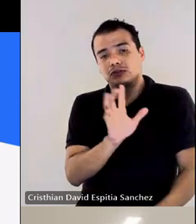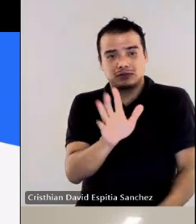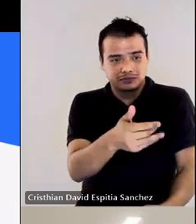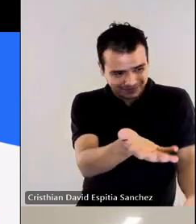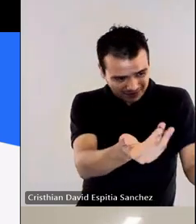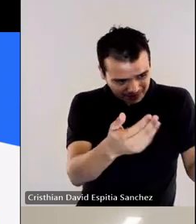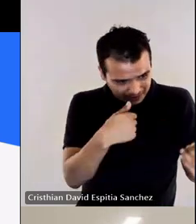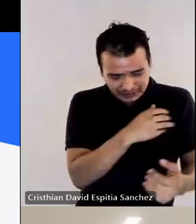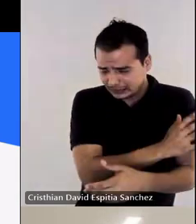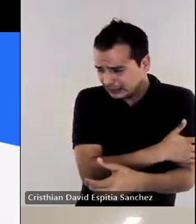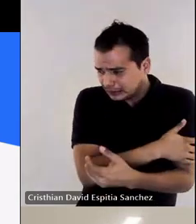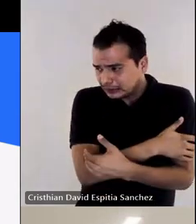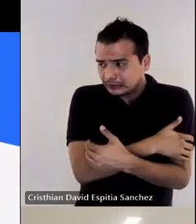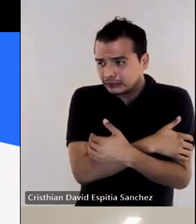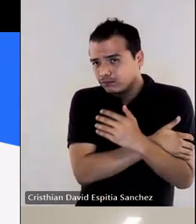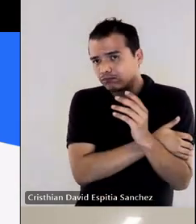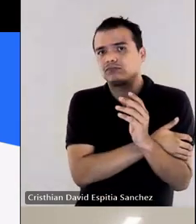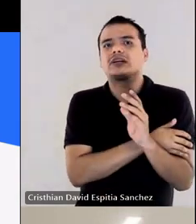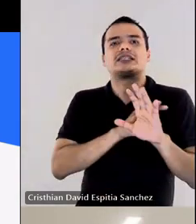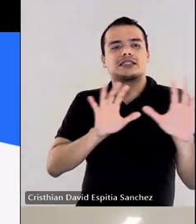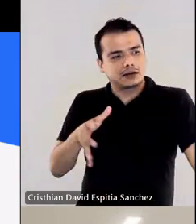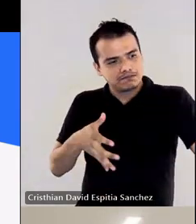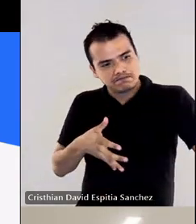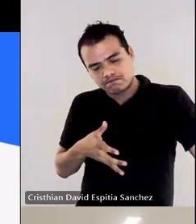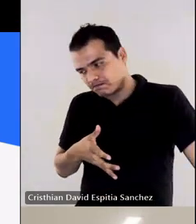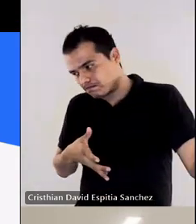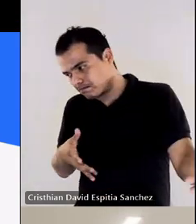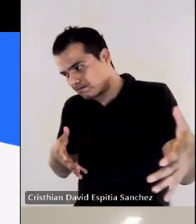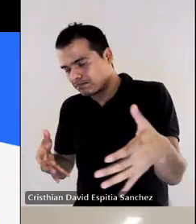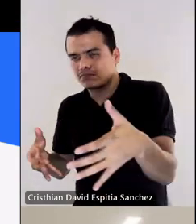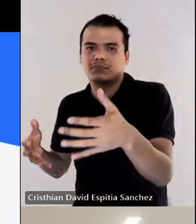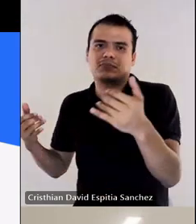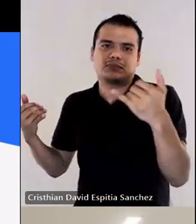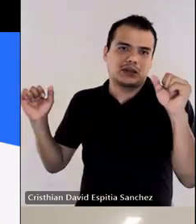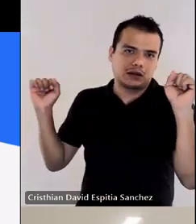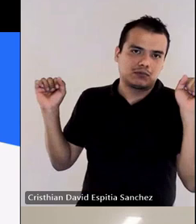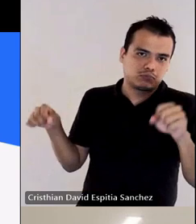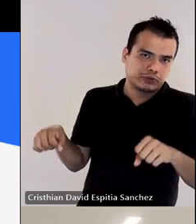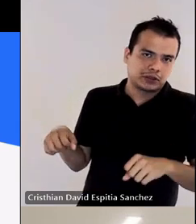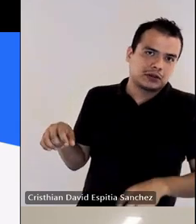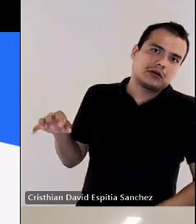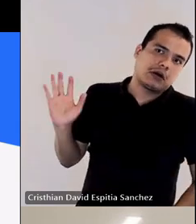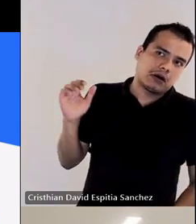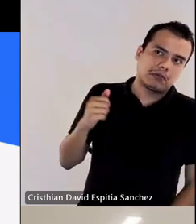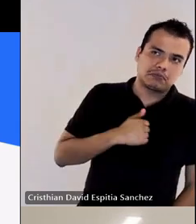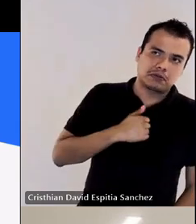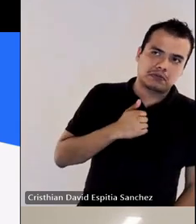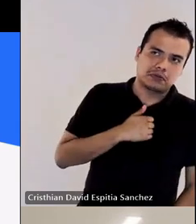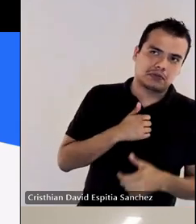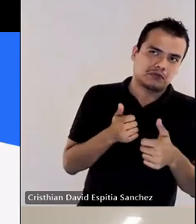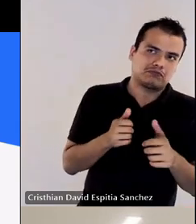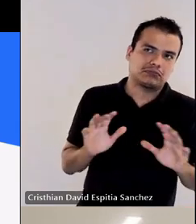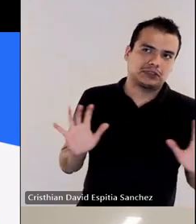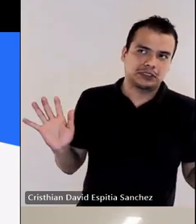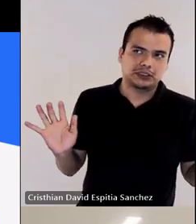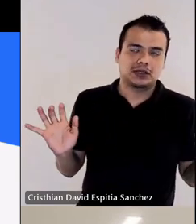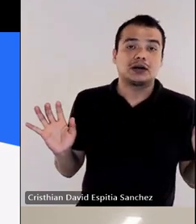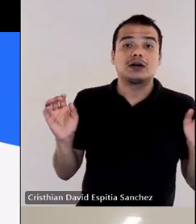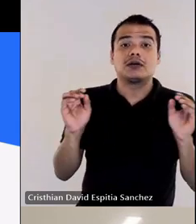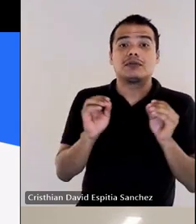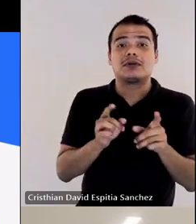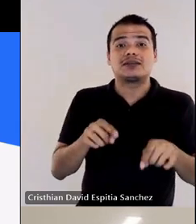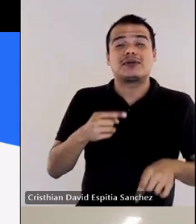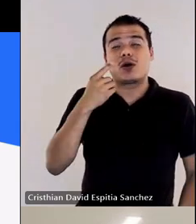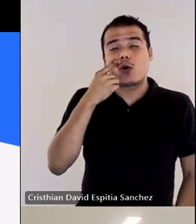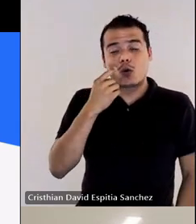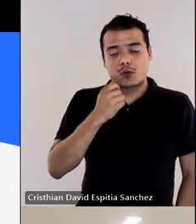Entonces, hay que analizar todo ese tipo de situaciones para evitar la complicación del paciente y, ante todo, la bioseguridad. Por eso espero